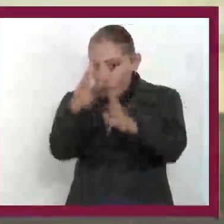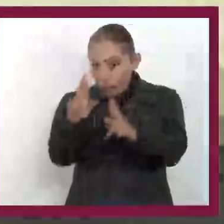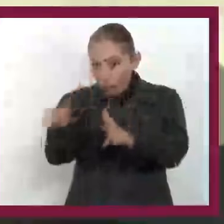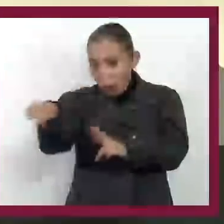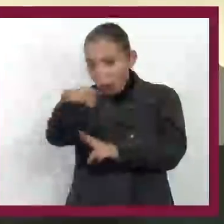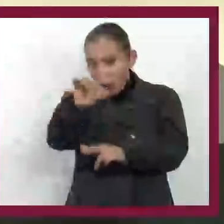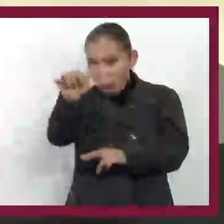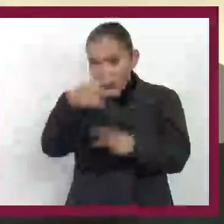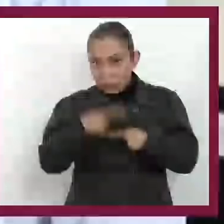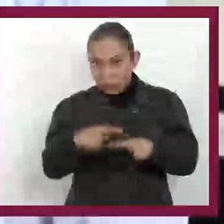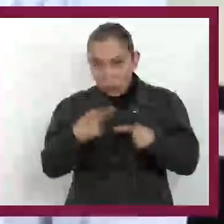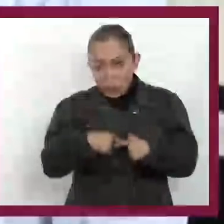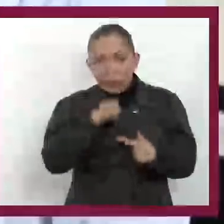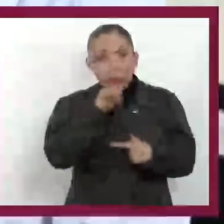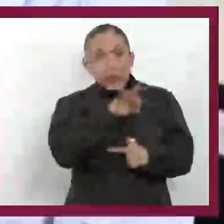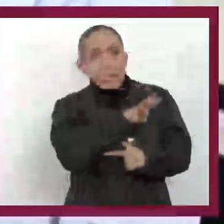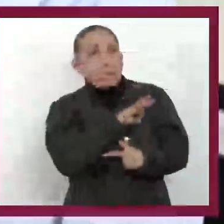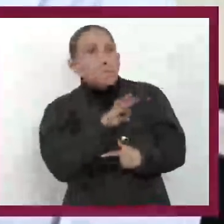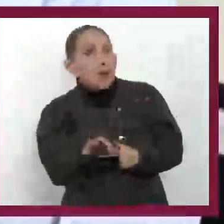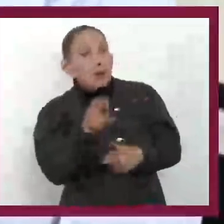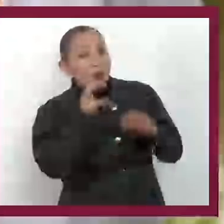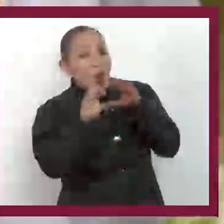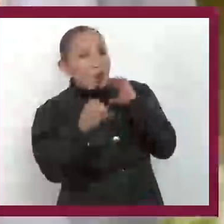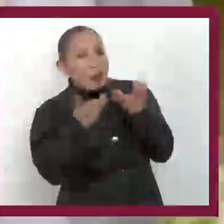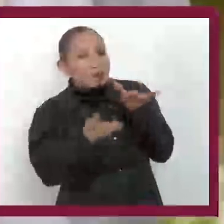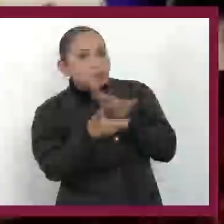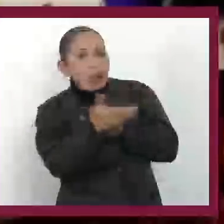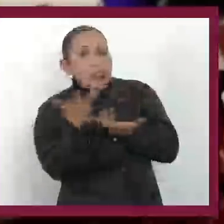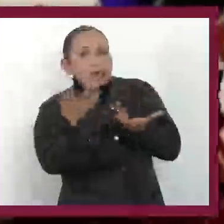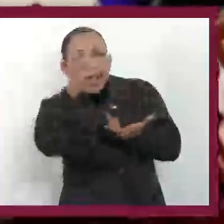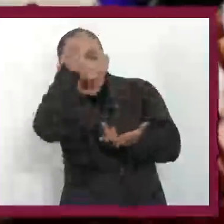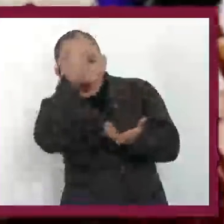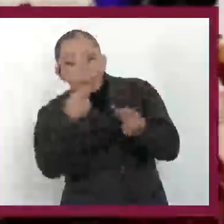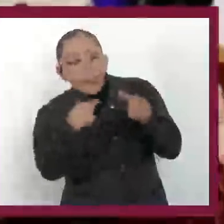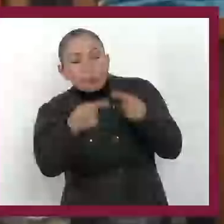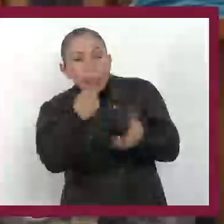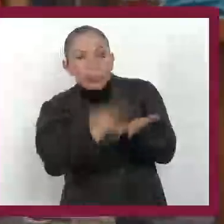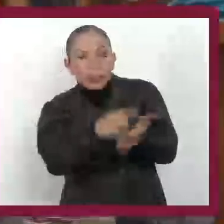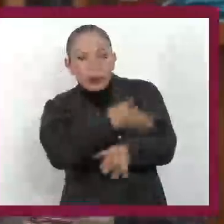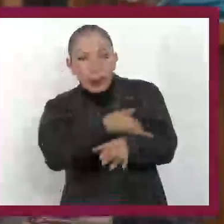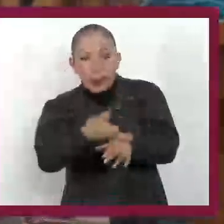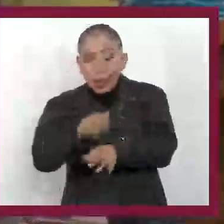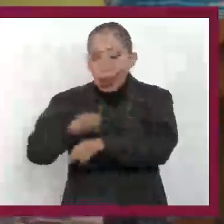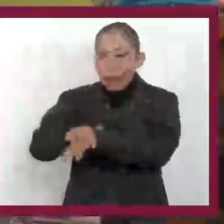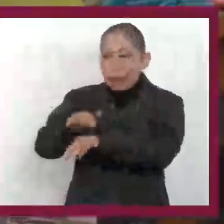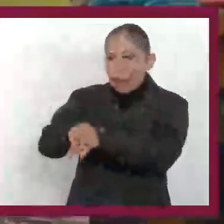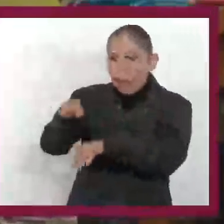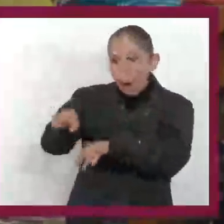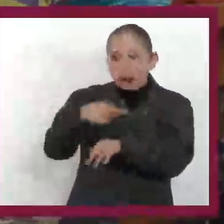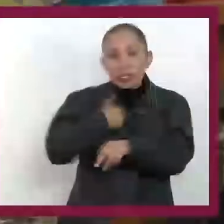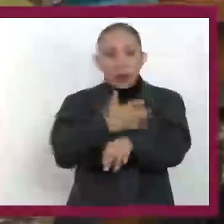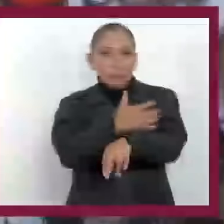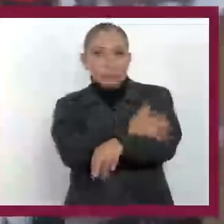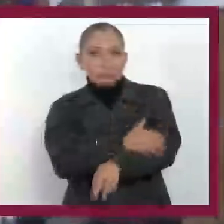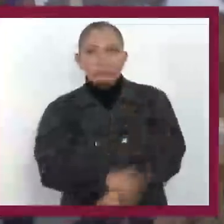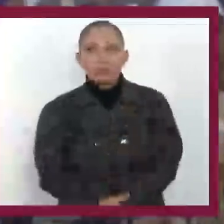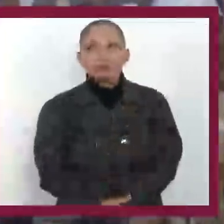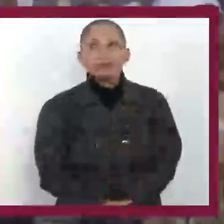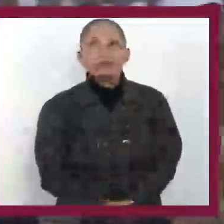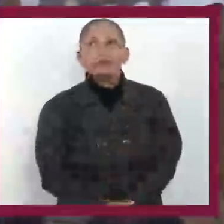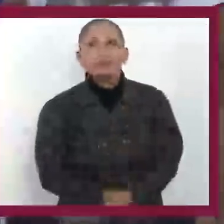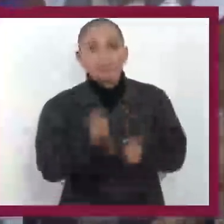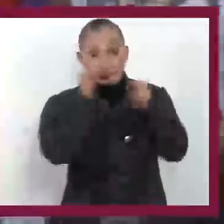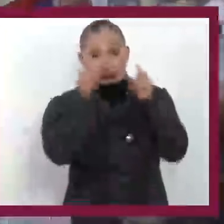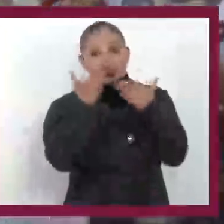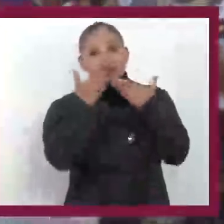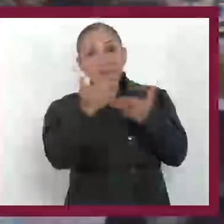tenemos hacia los demás, la posibilidad de comunicarnos y llegar a acuerdos en la familia, con los amigos y compañeros, el